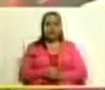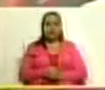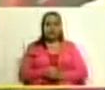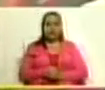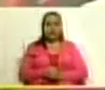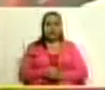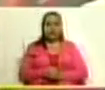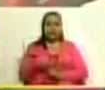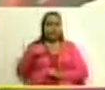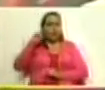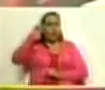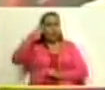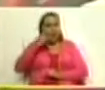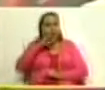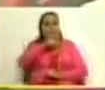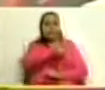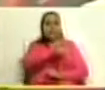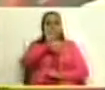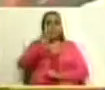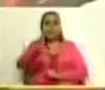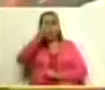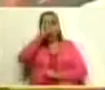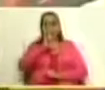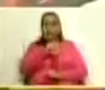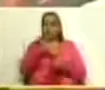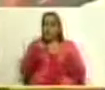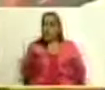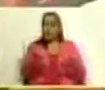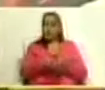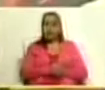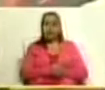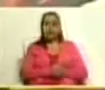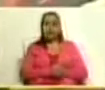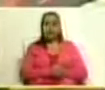Estaba recordando 35 años ya.